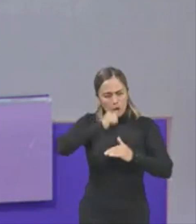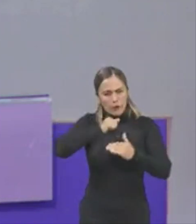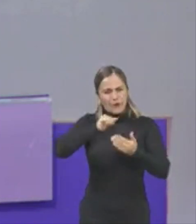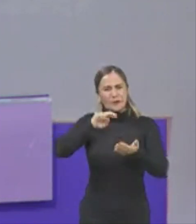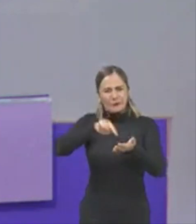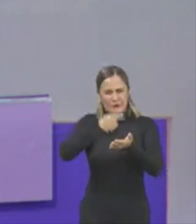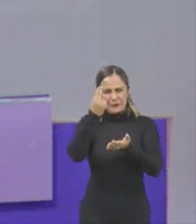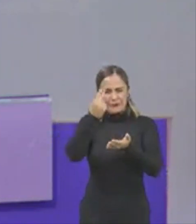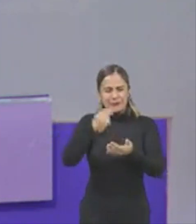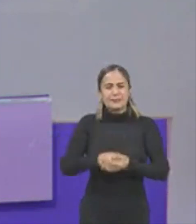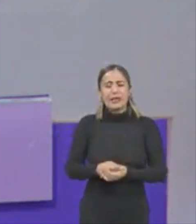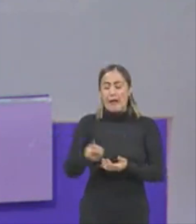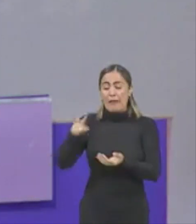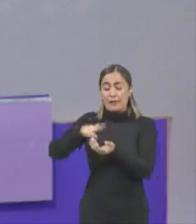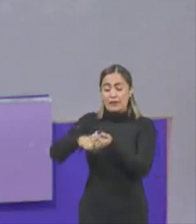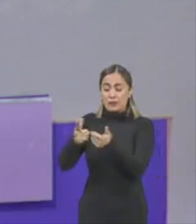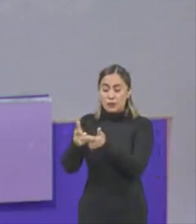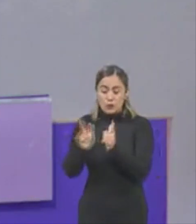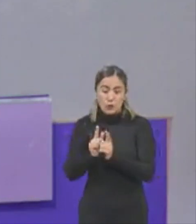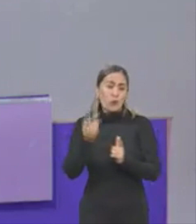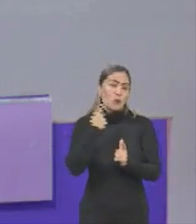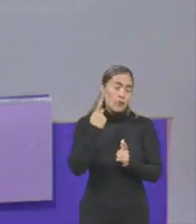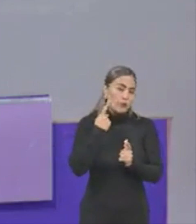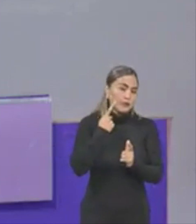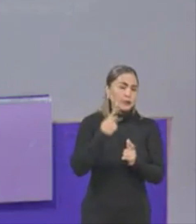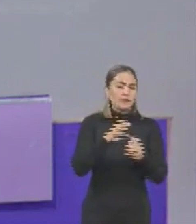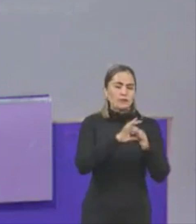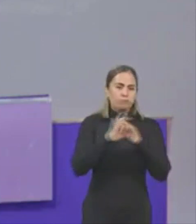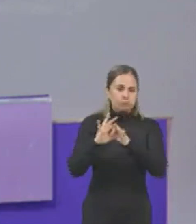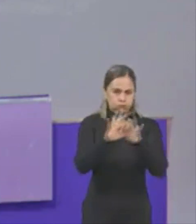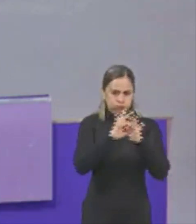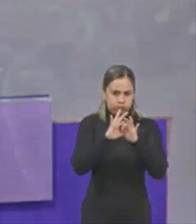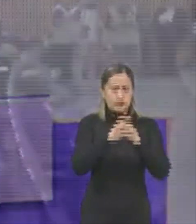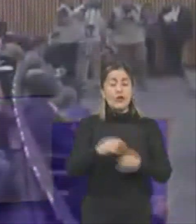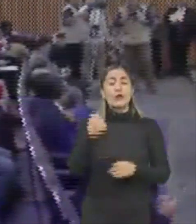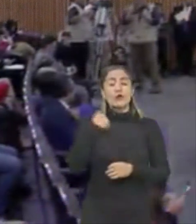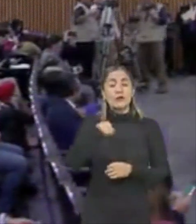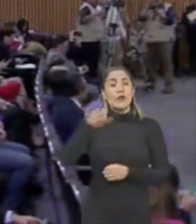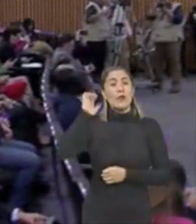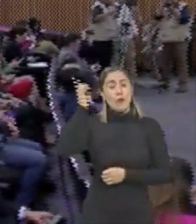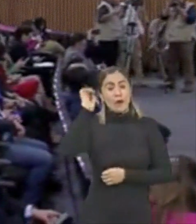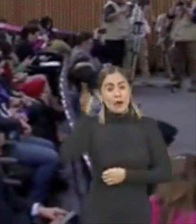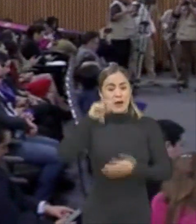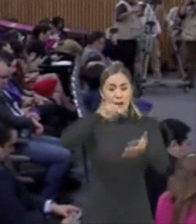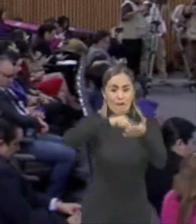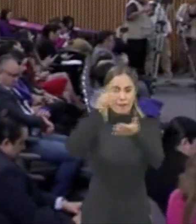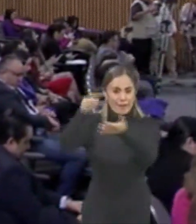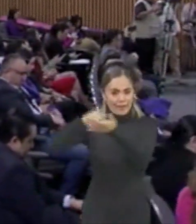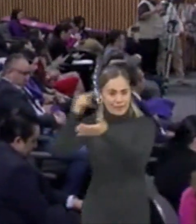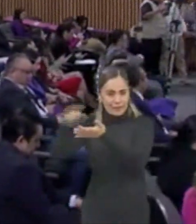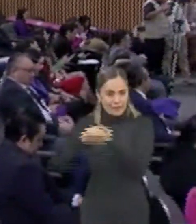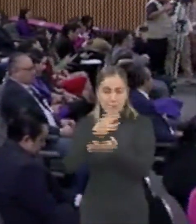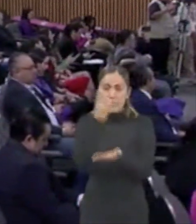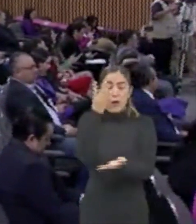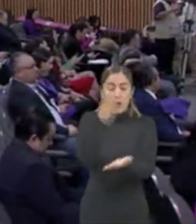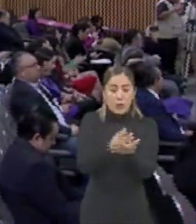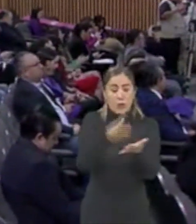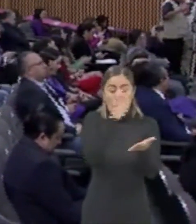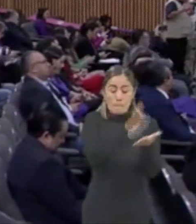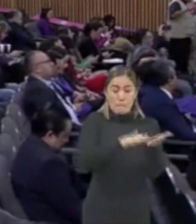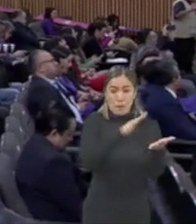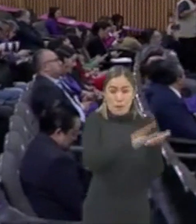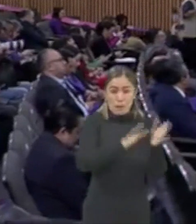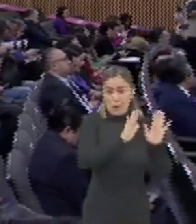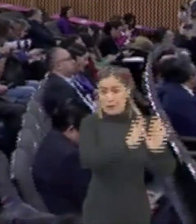interior de la vida intra e interpartidista hago votos porque la firma de estos compromisos no queden solo en el